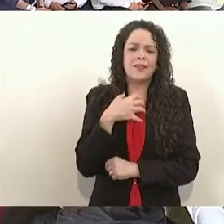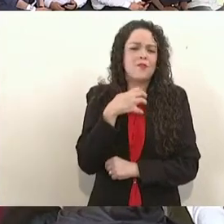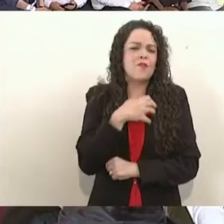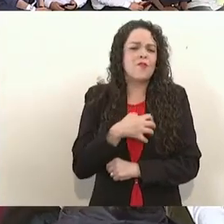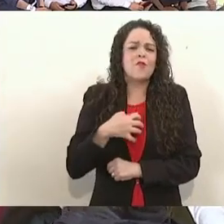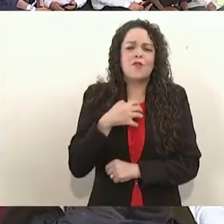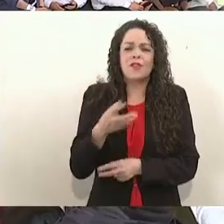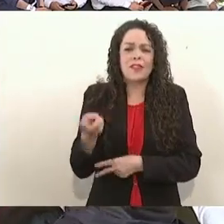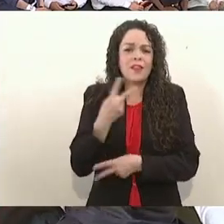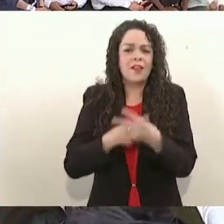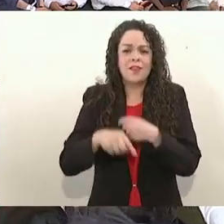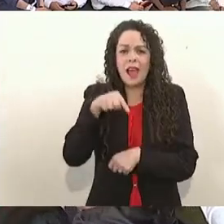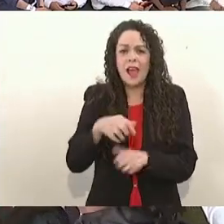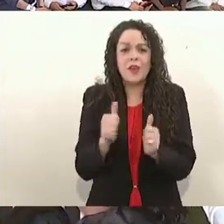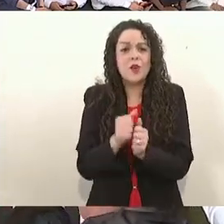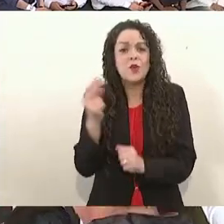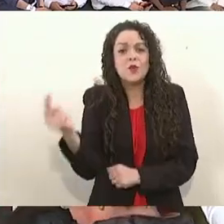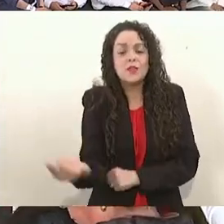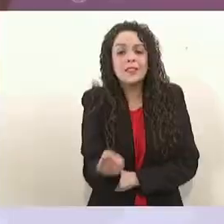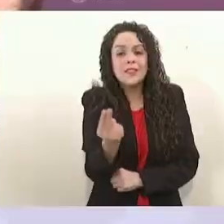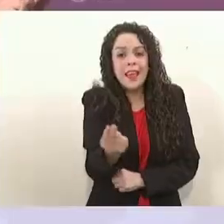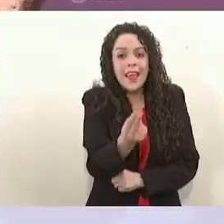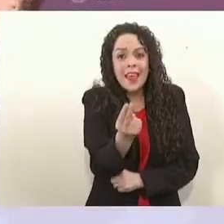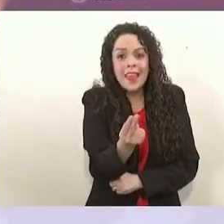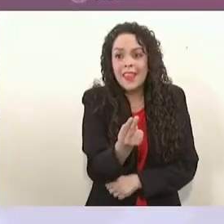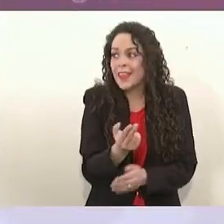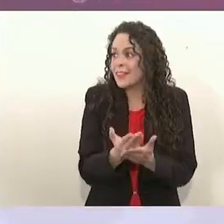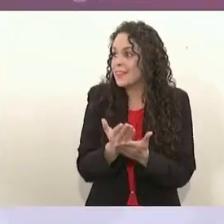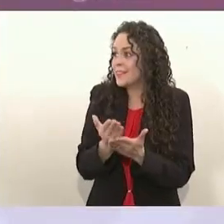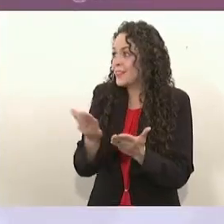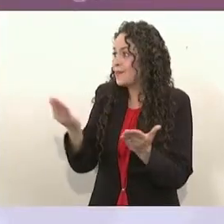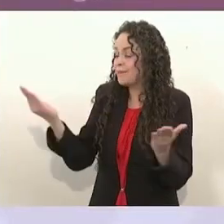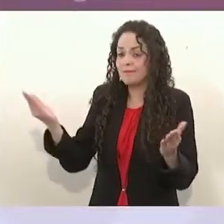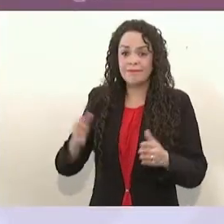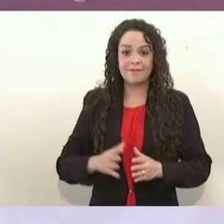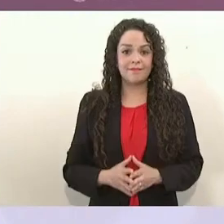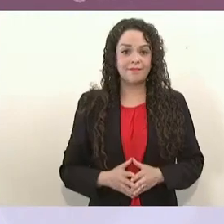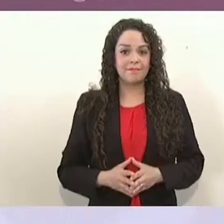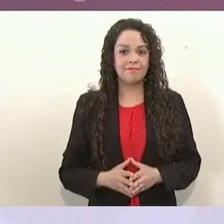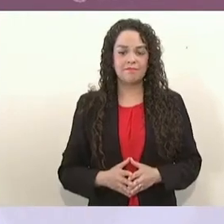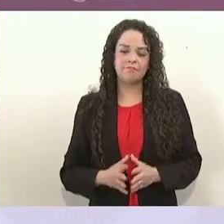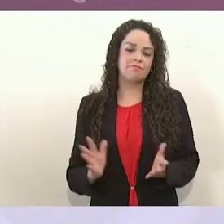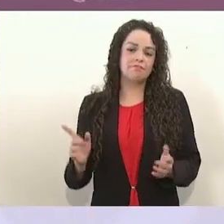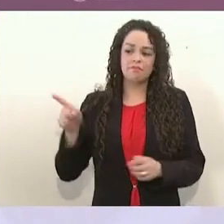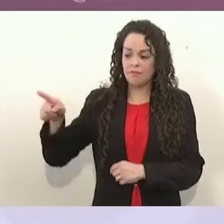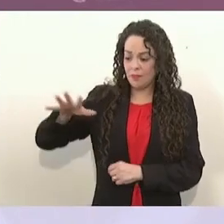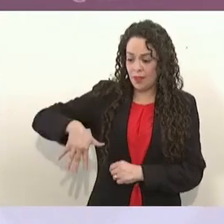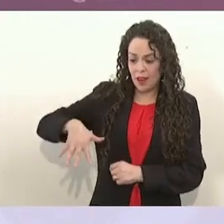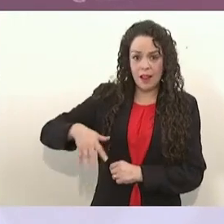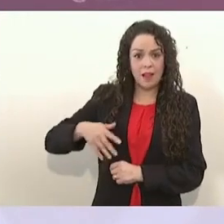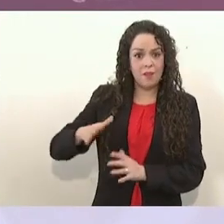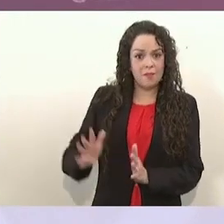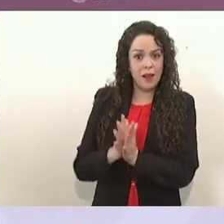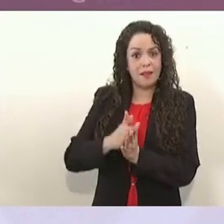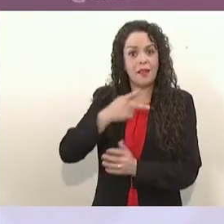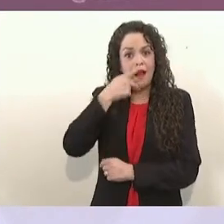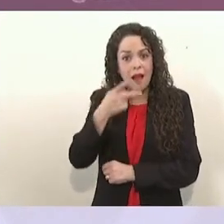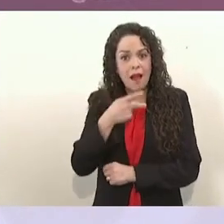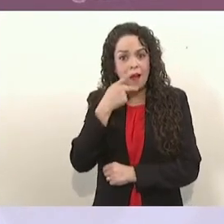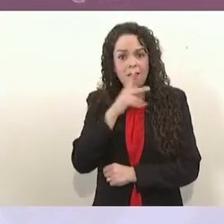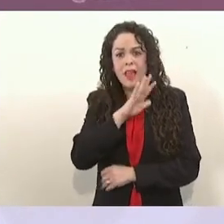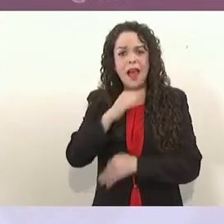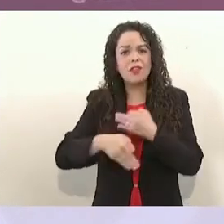ustedes. Ya se ha dicho todo. Decía un